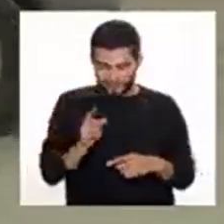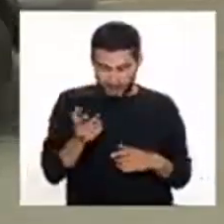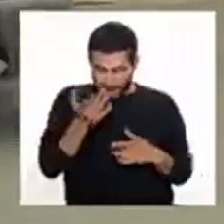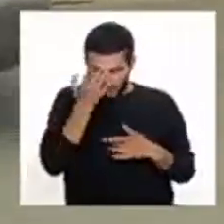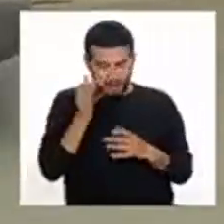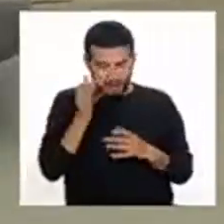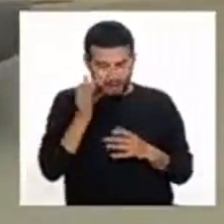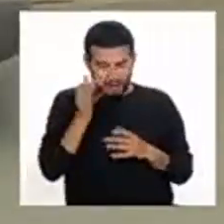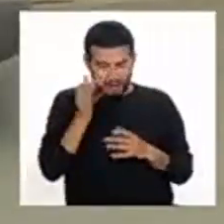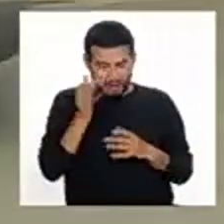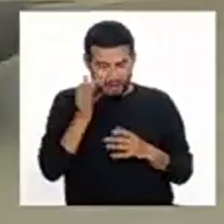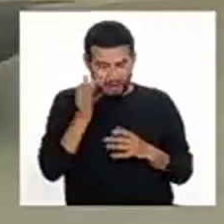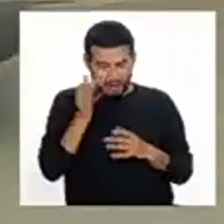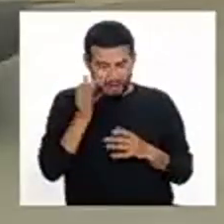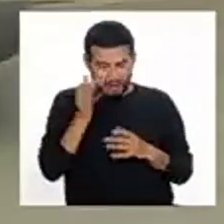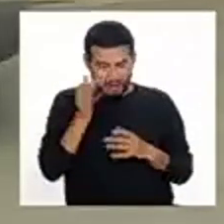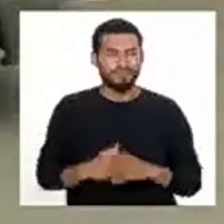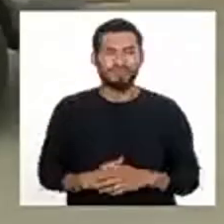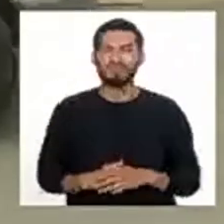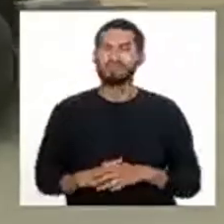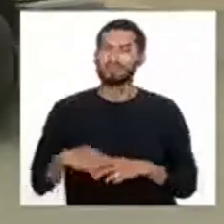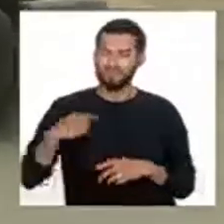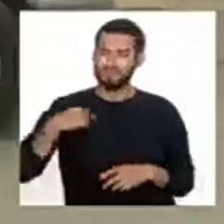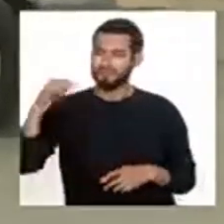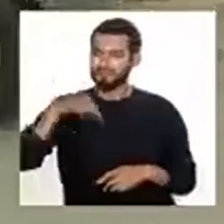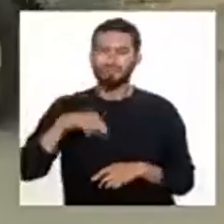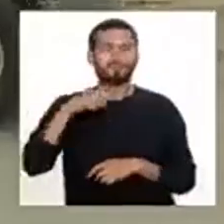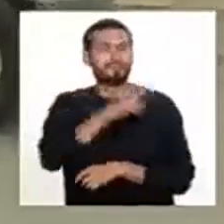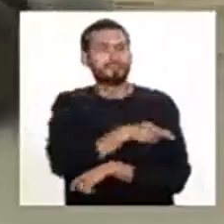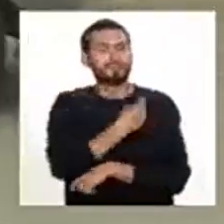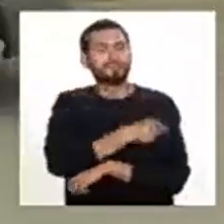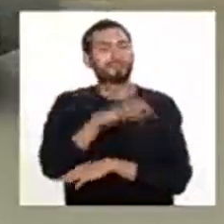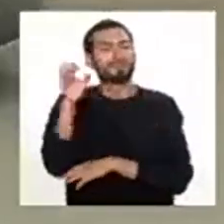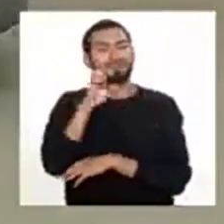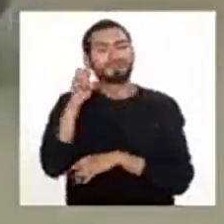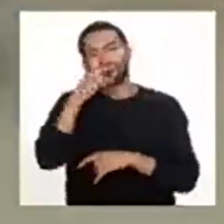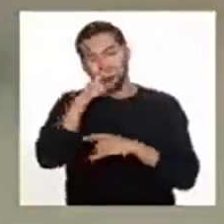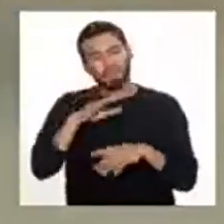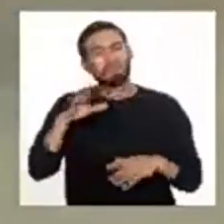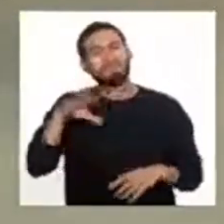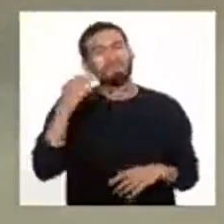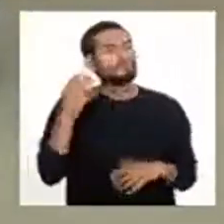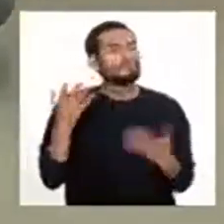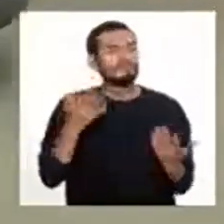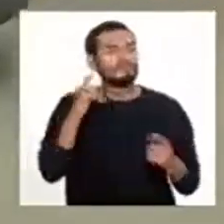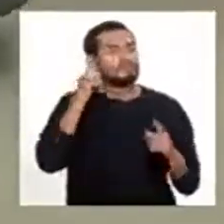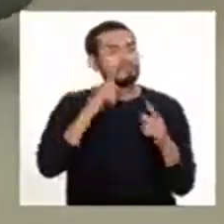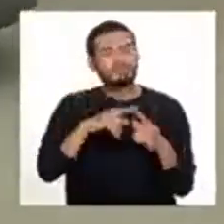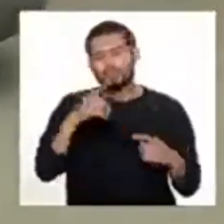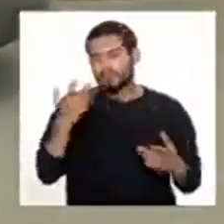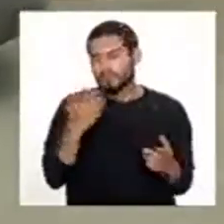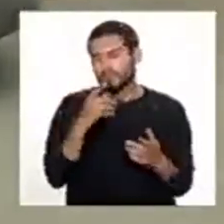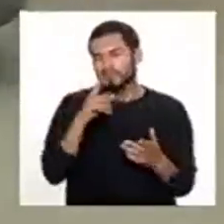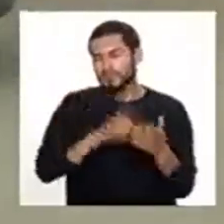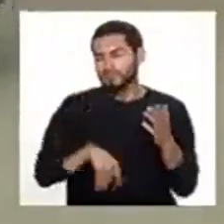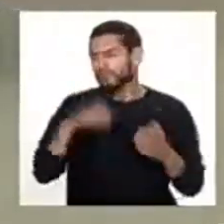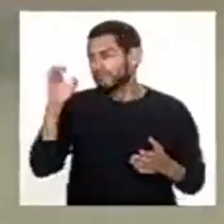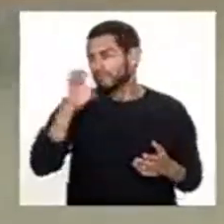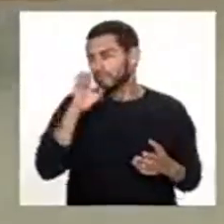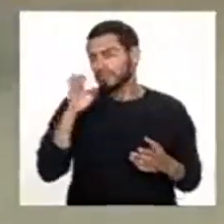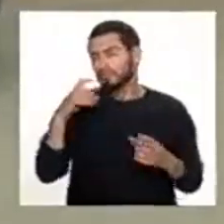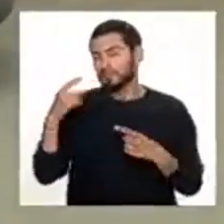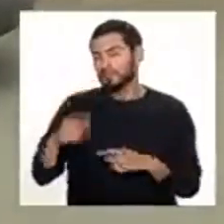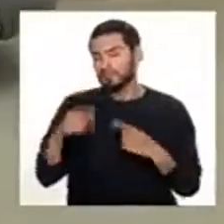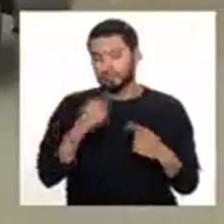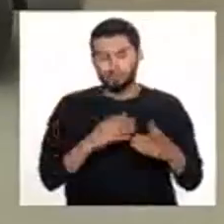que sigamos así. A ver, hemos llegado, sí, hasta el Hospital de Emergencias Pediátricas porque queremos saber cuáles son las principales emergencias que se